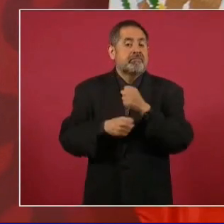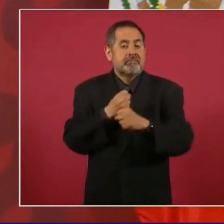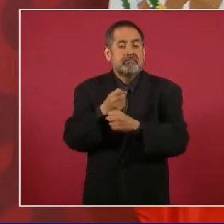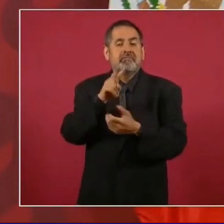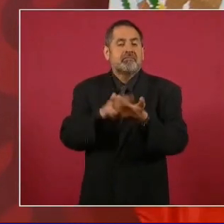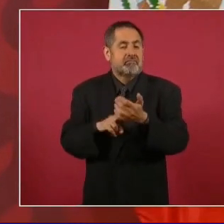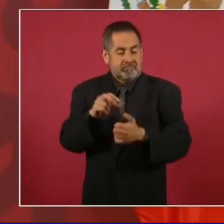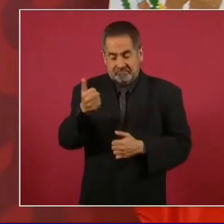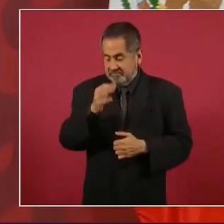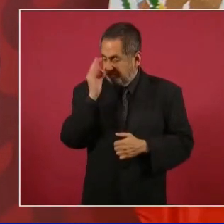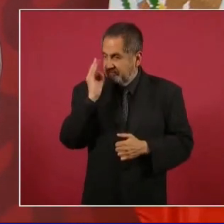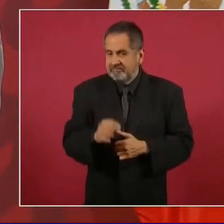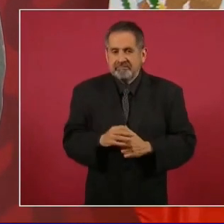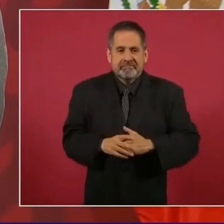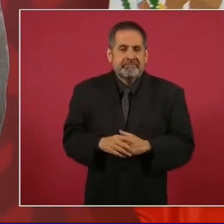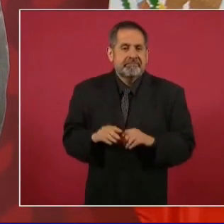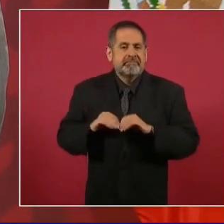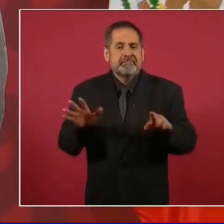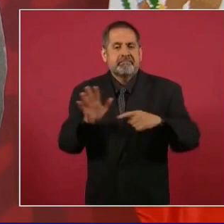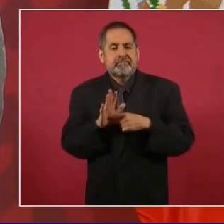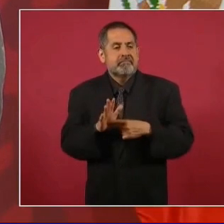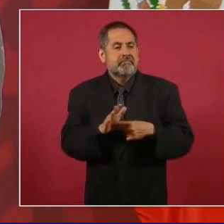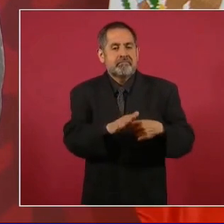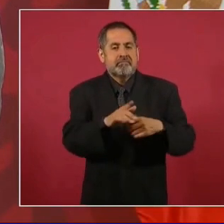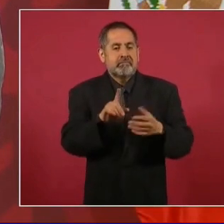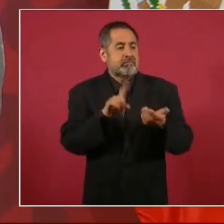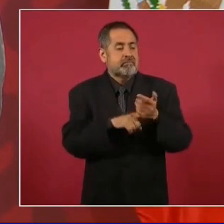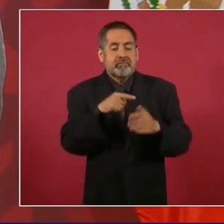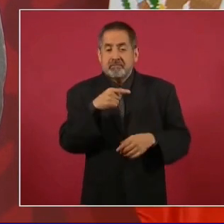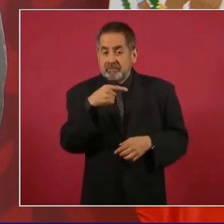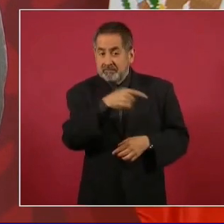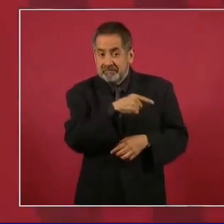2006, cómo funcionarios del INE